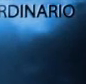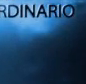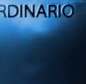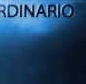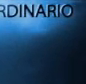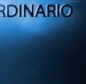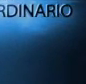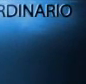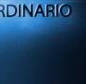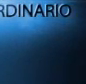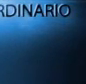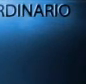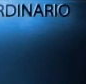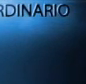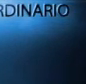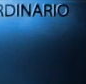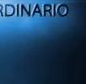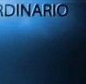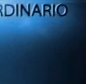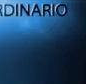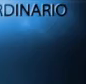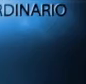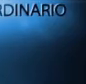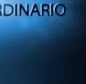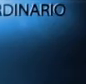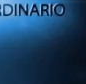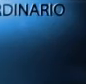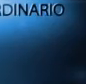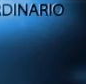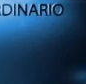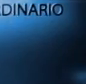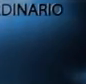Una generación con espíritu extraordinario.